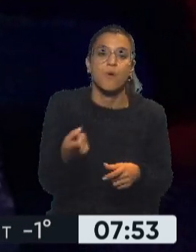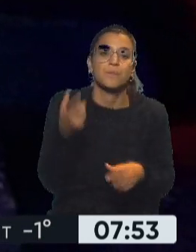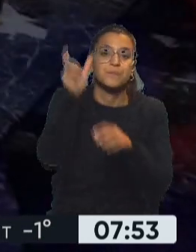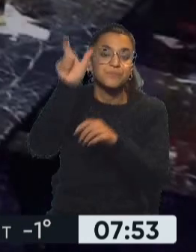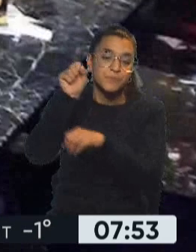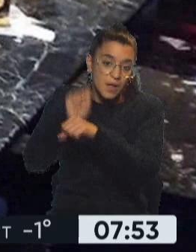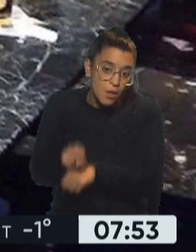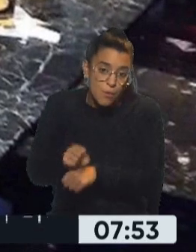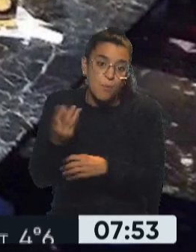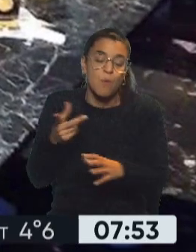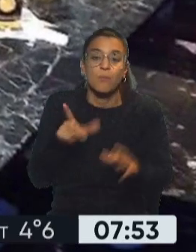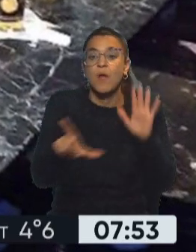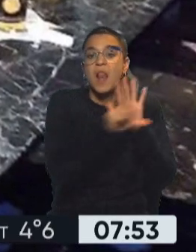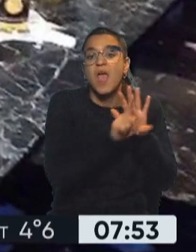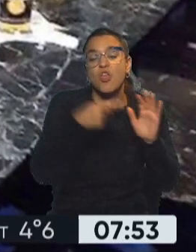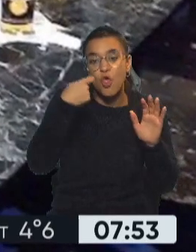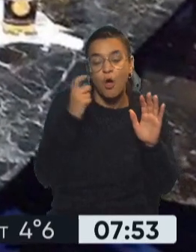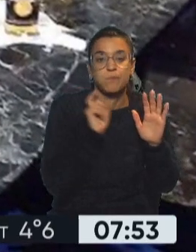infracción a la ley de drogas